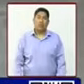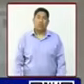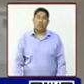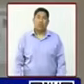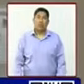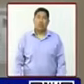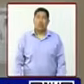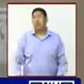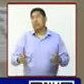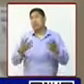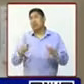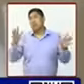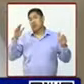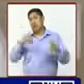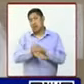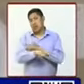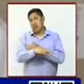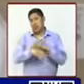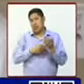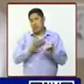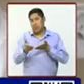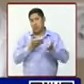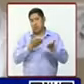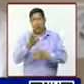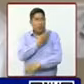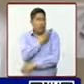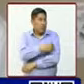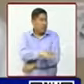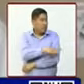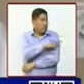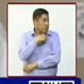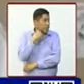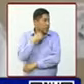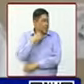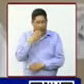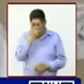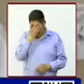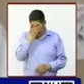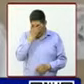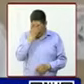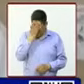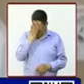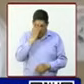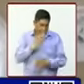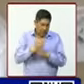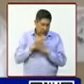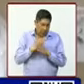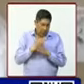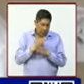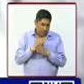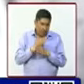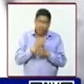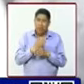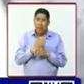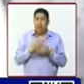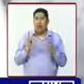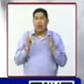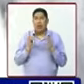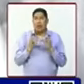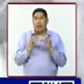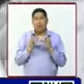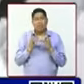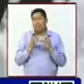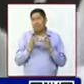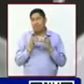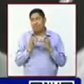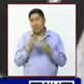Él ya está ingresado en el servicio, en el hospital, ¿no? Lo que nos limita un poco es la capacidad de camas que